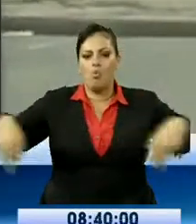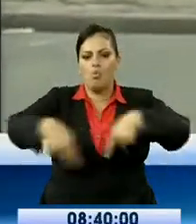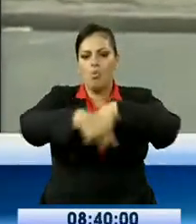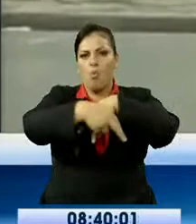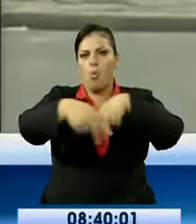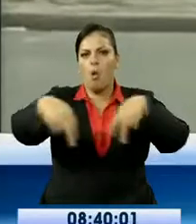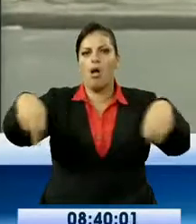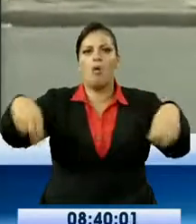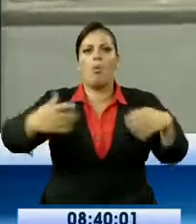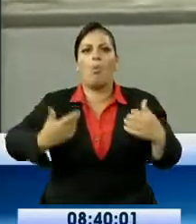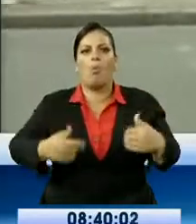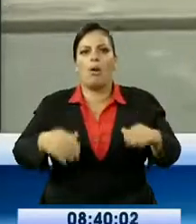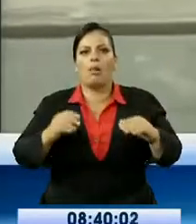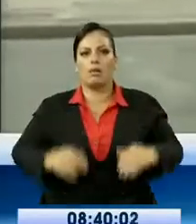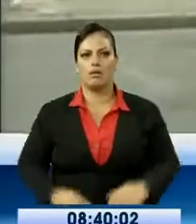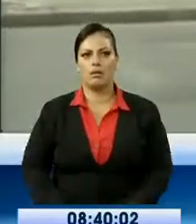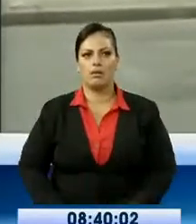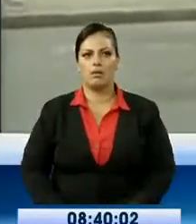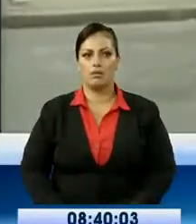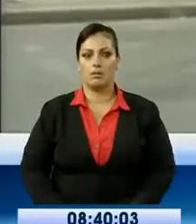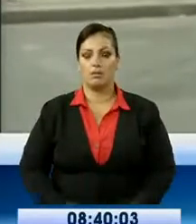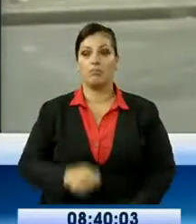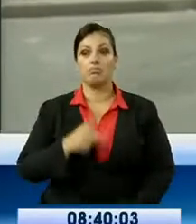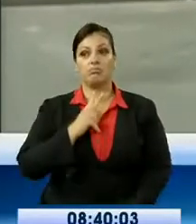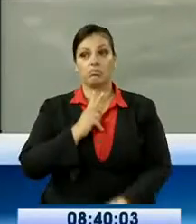velocidad y eso es un peligro.